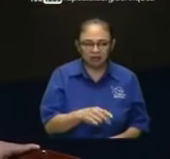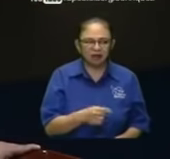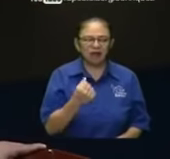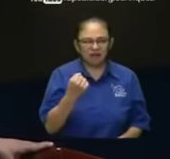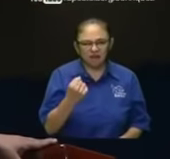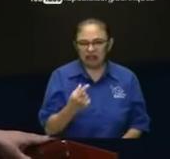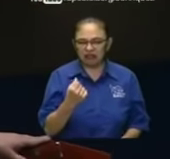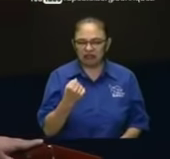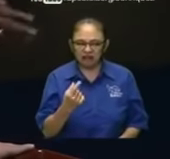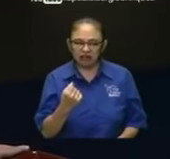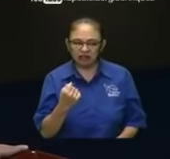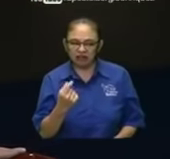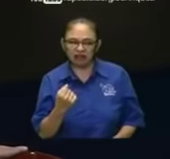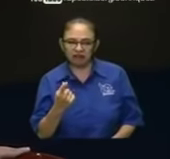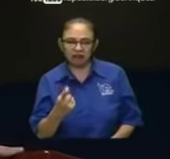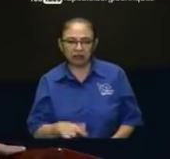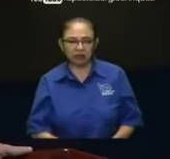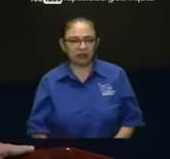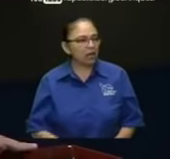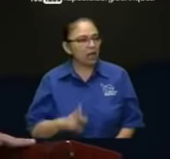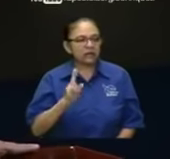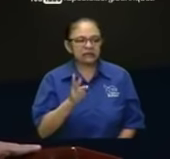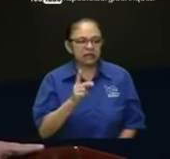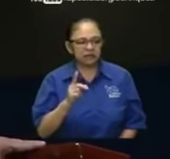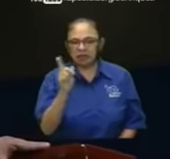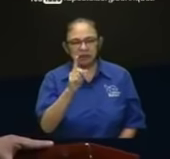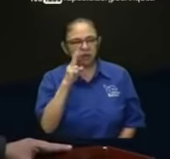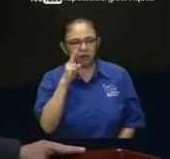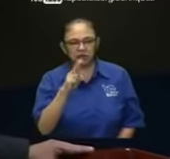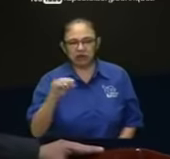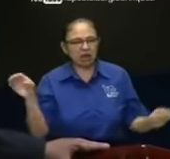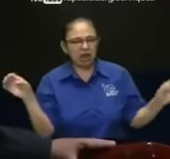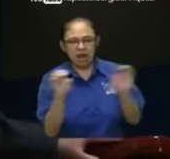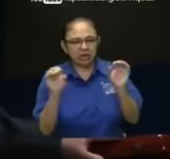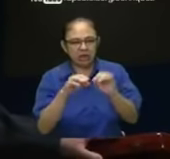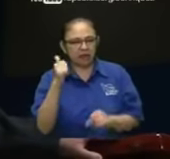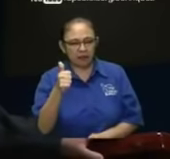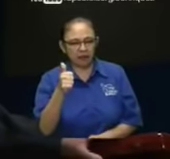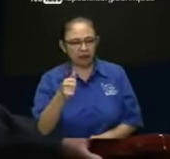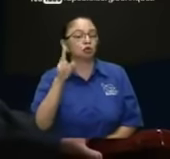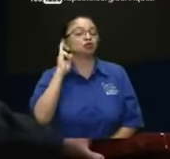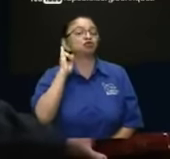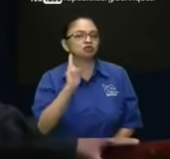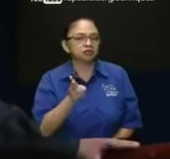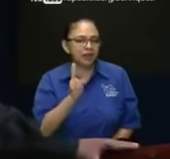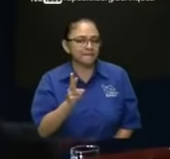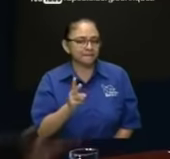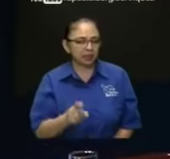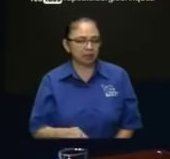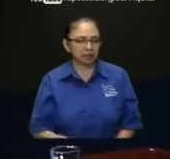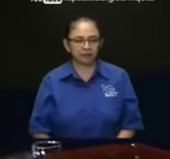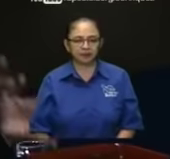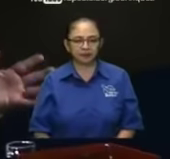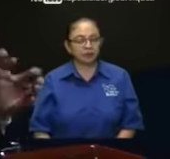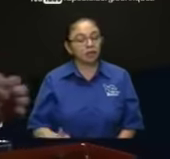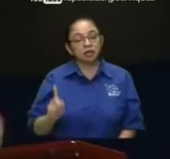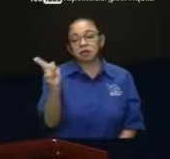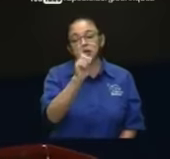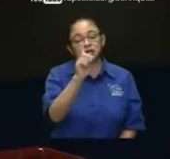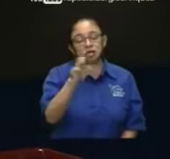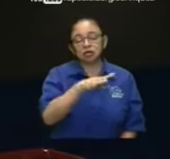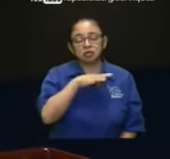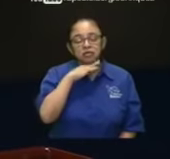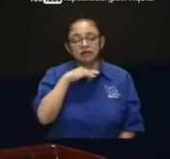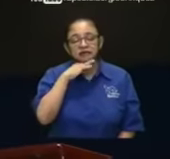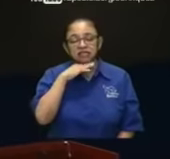pero debía de haberse hecho tal cosa. Ah, pero siempre. Siempre está inconforme porque es